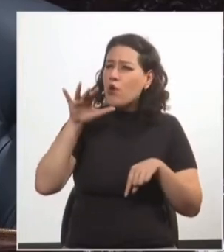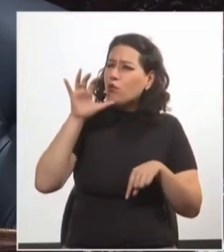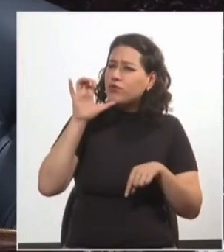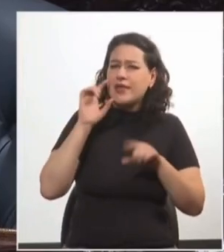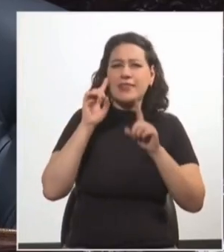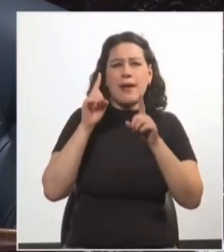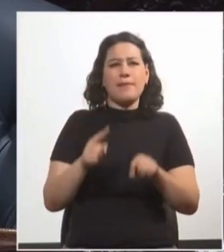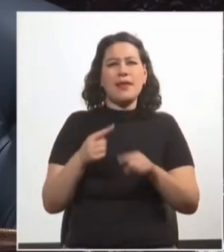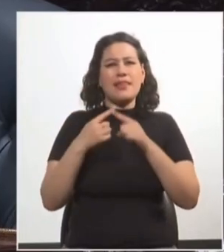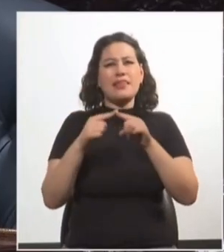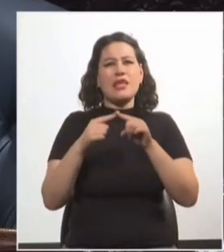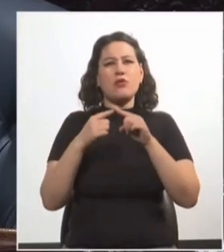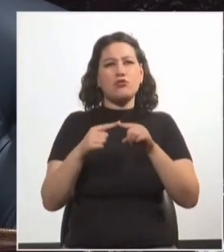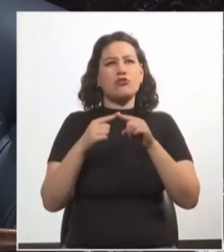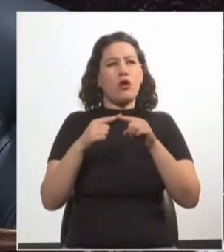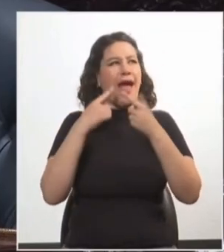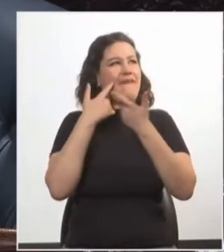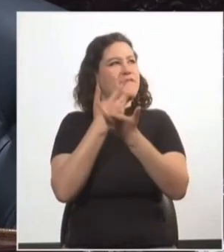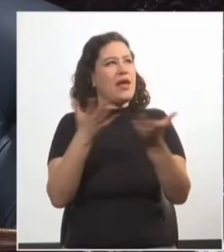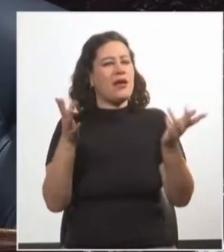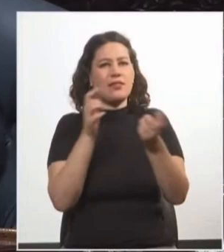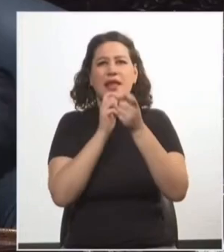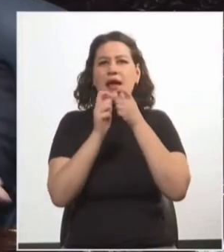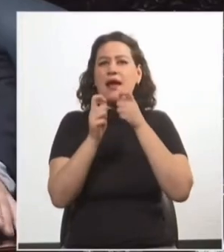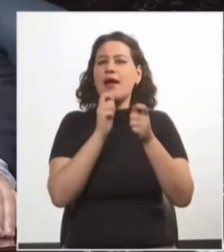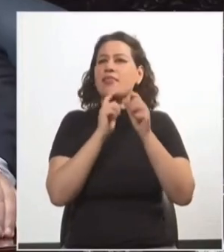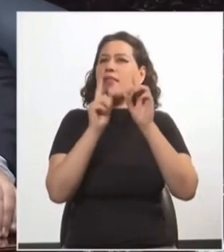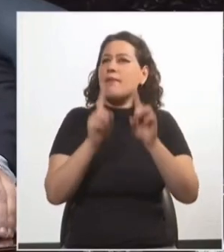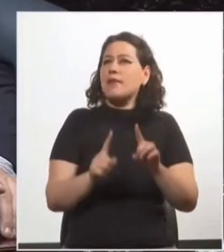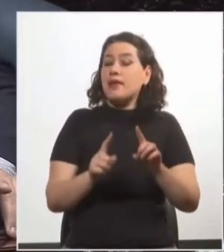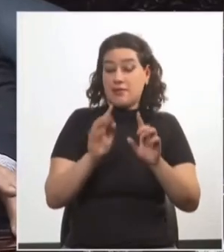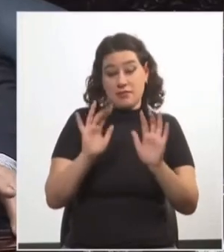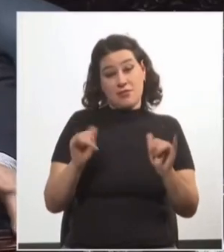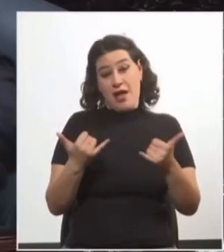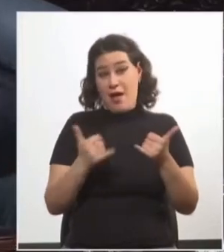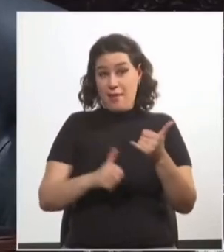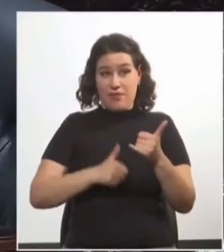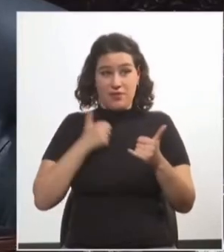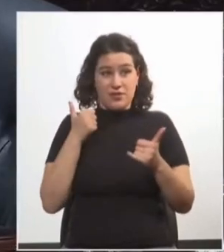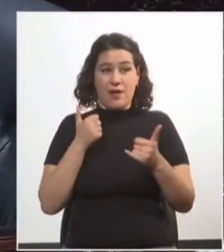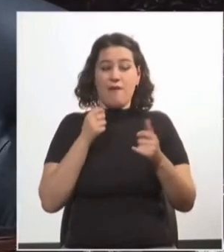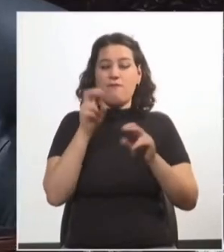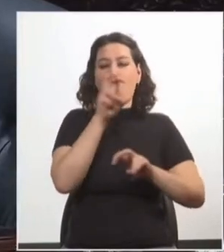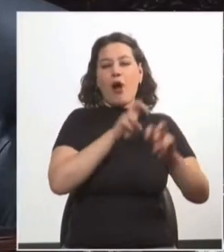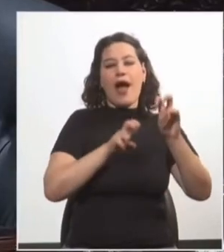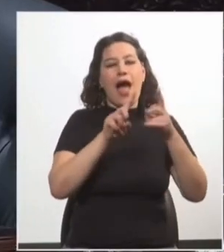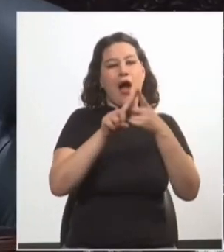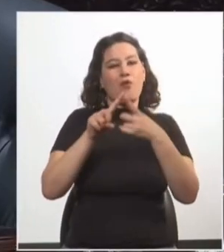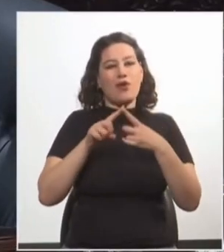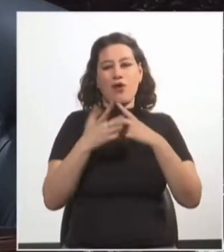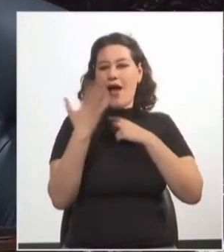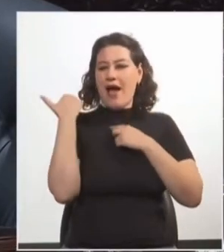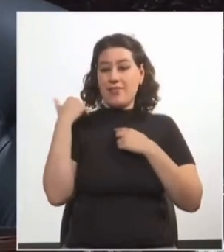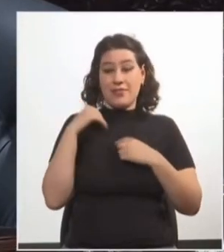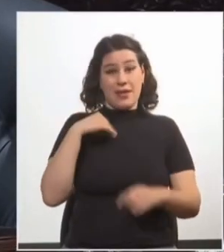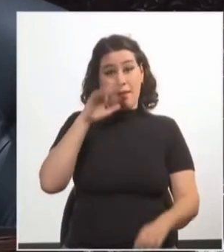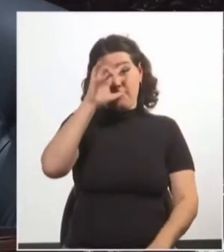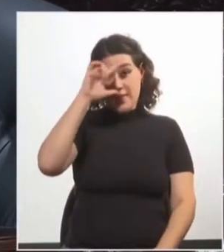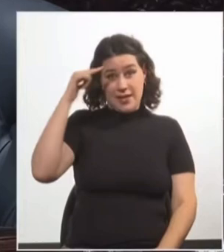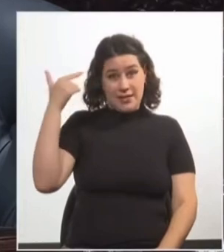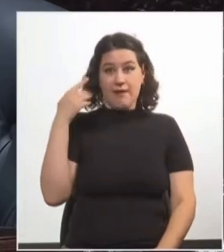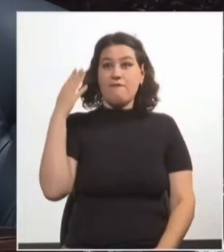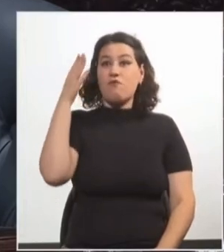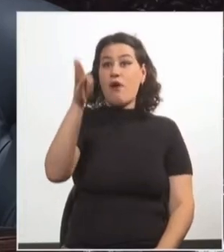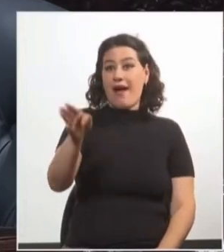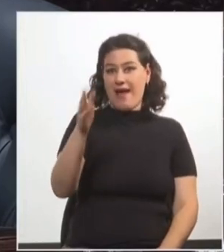en la discusión pública, lo dijo incluso, vea ya que habla de buscar acuerdos, cuando el presidente de la República fue al